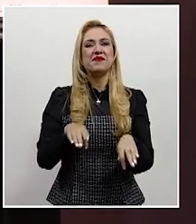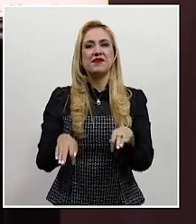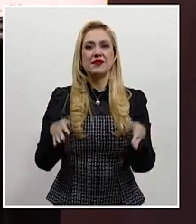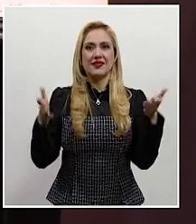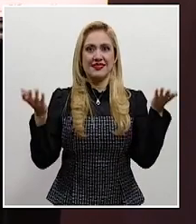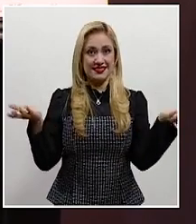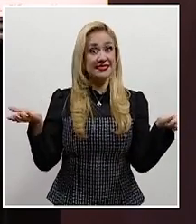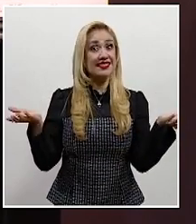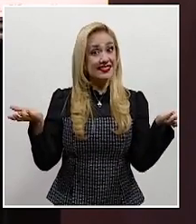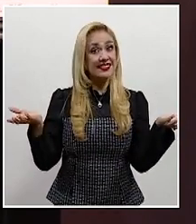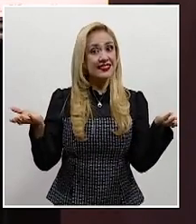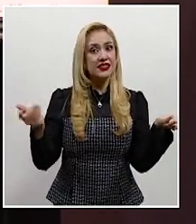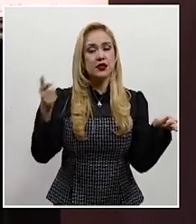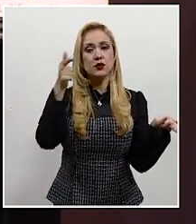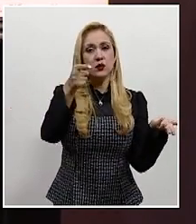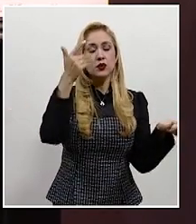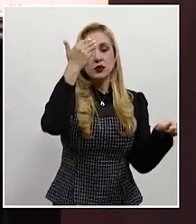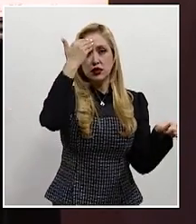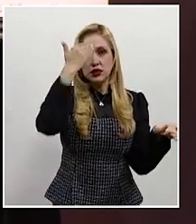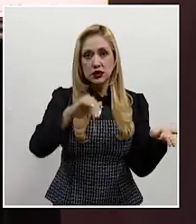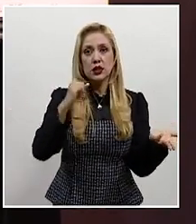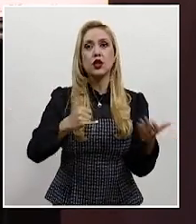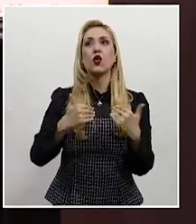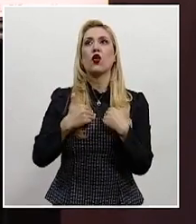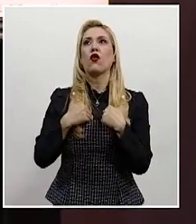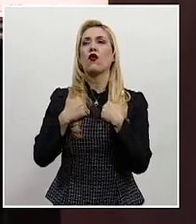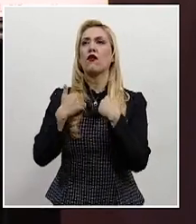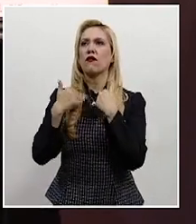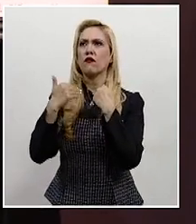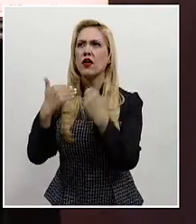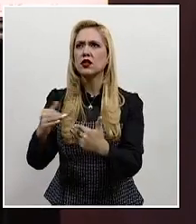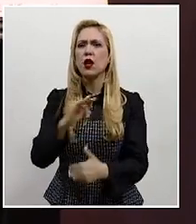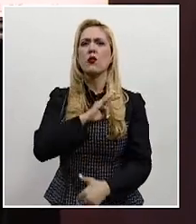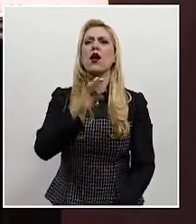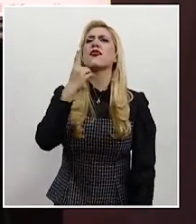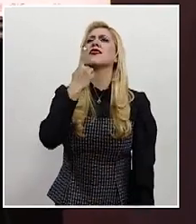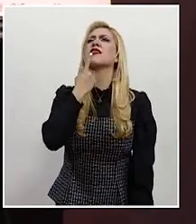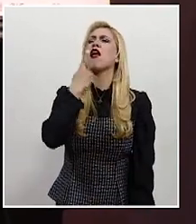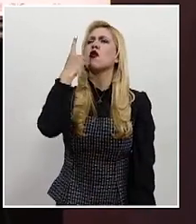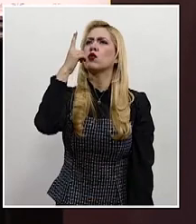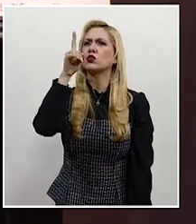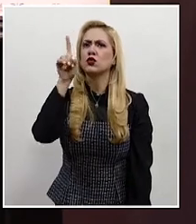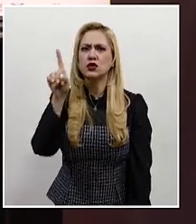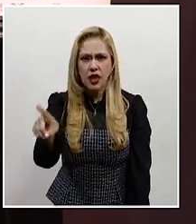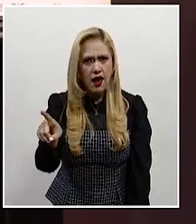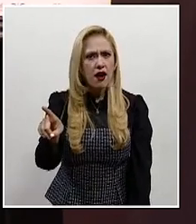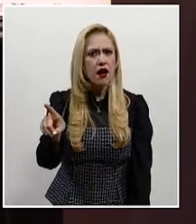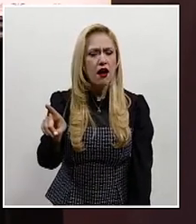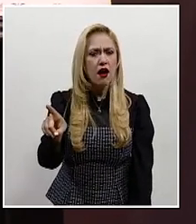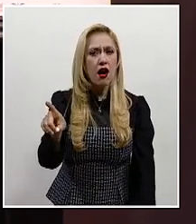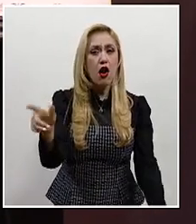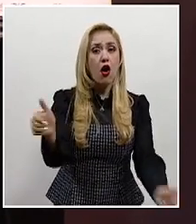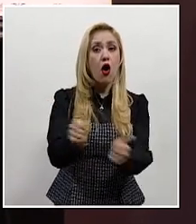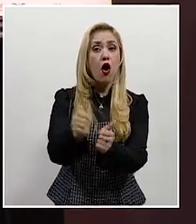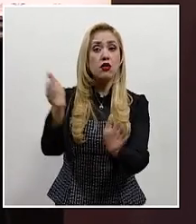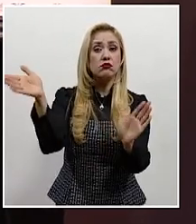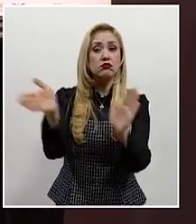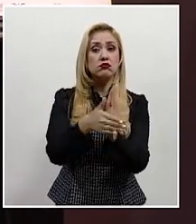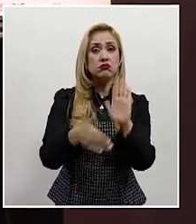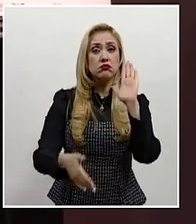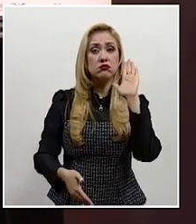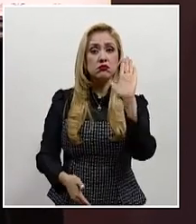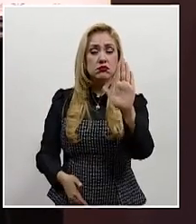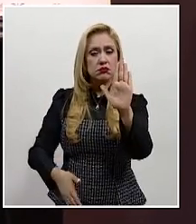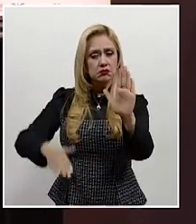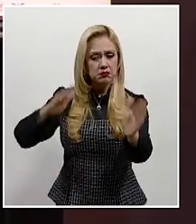sobre todo conocimiento, confianza en acudir a denunciar y puedan a través de esas denuncias poner fin